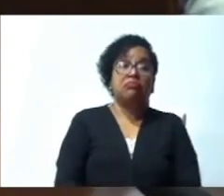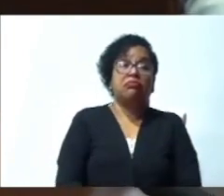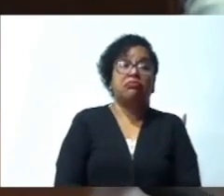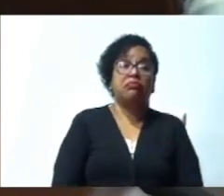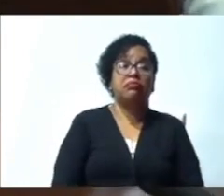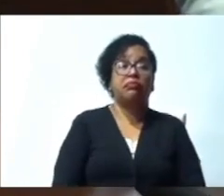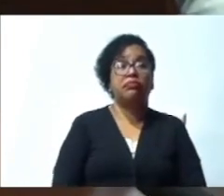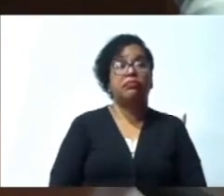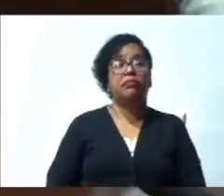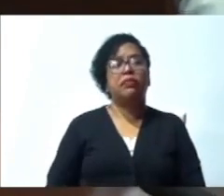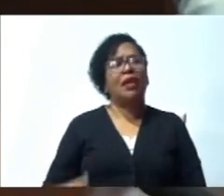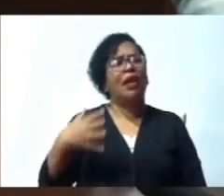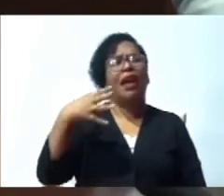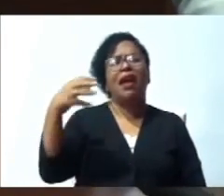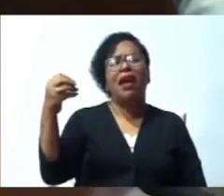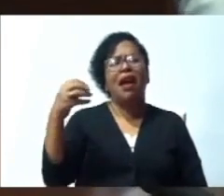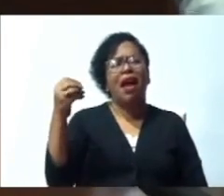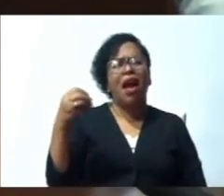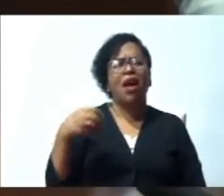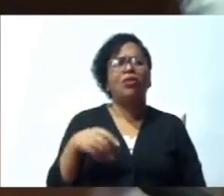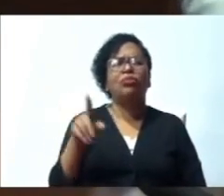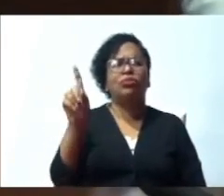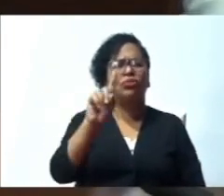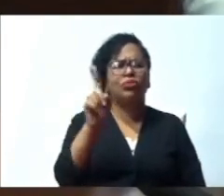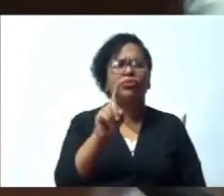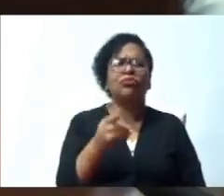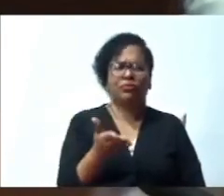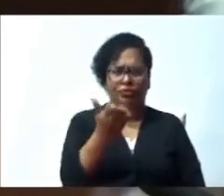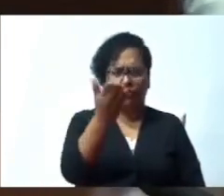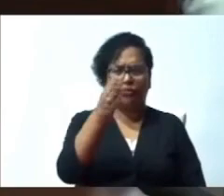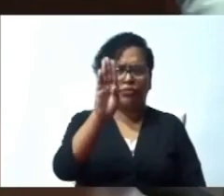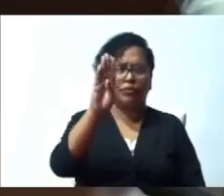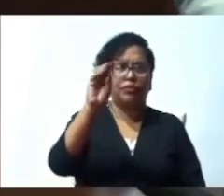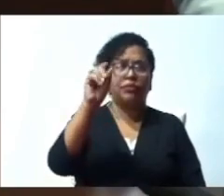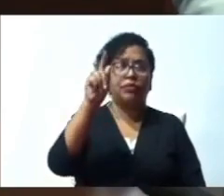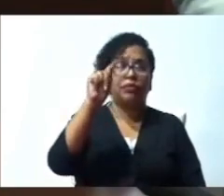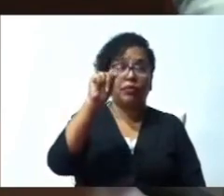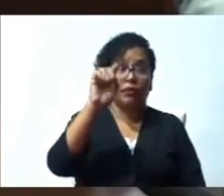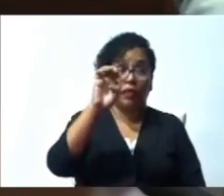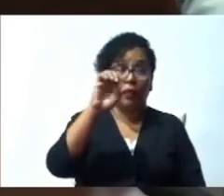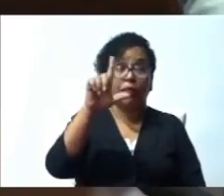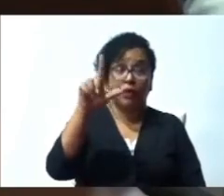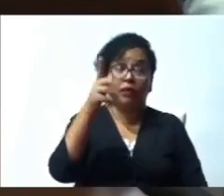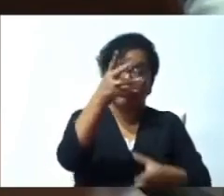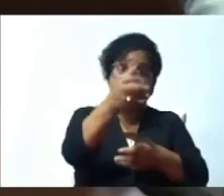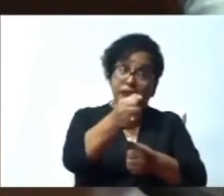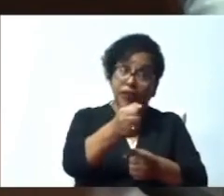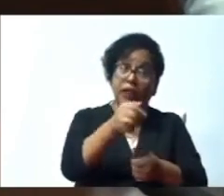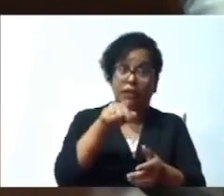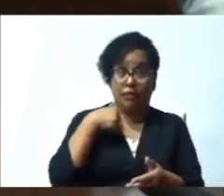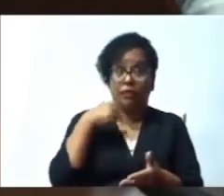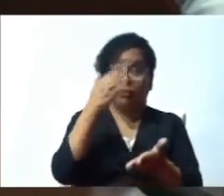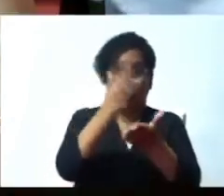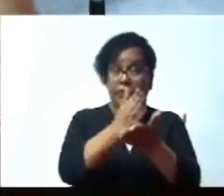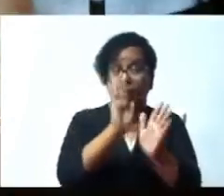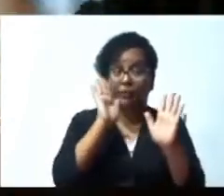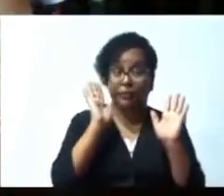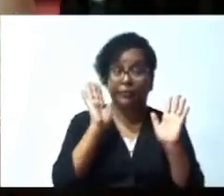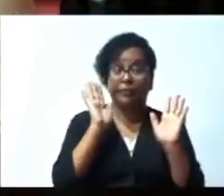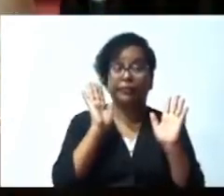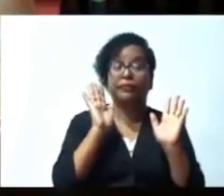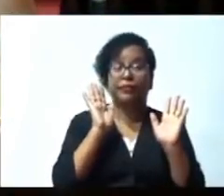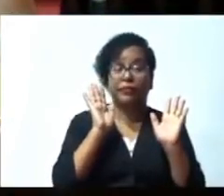no salgan Ninguno de los que están aquí adelante Pedro botello solo porque ustedes confianza Yo lo interrumpo sí presidente no no bien muy bien